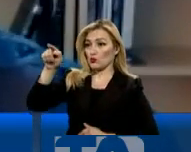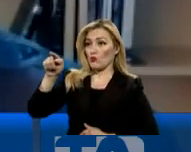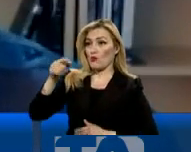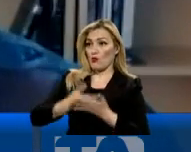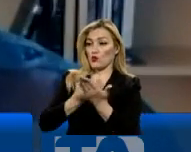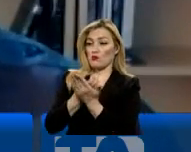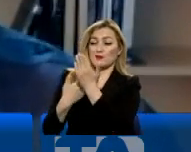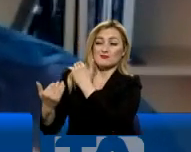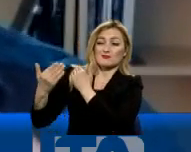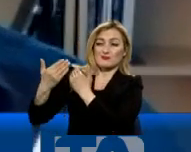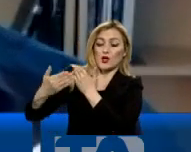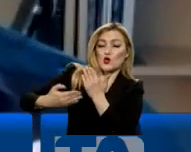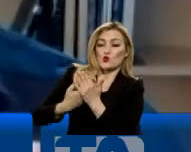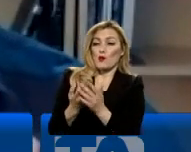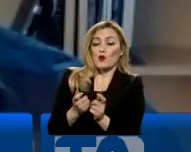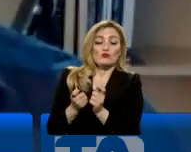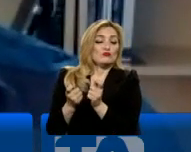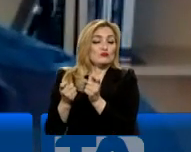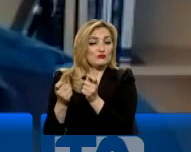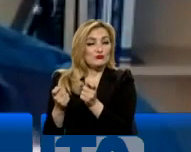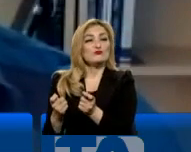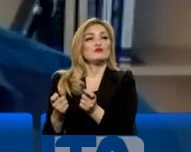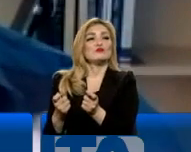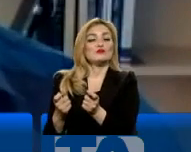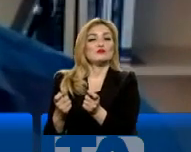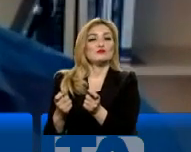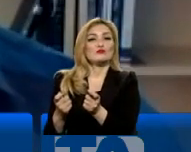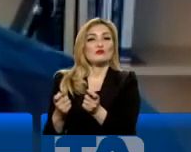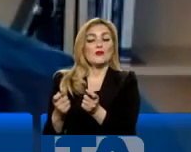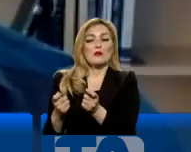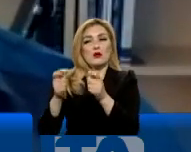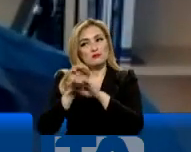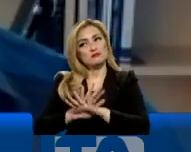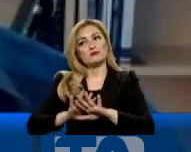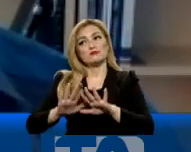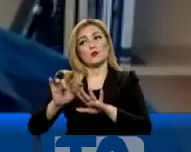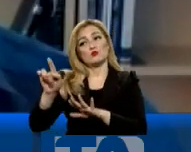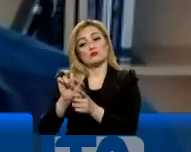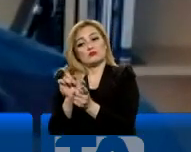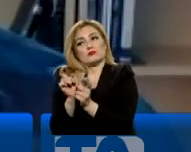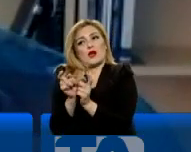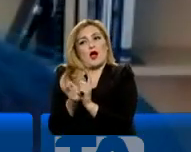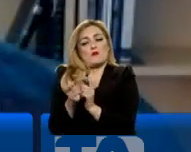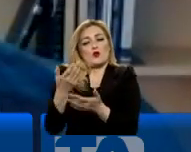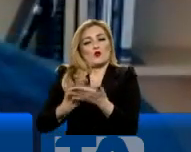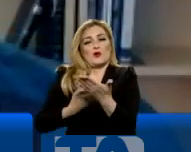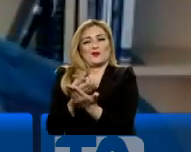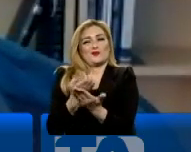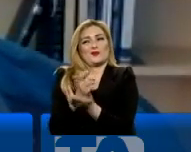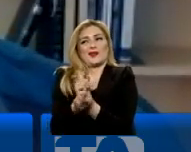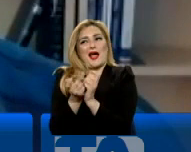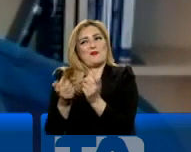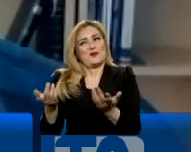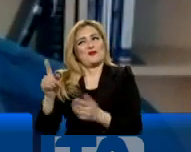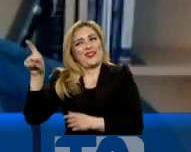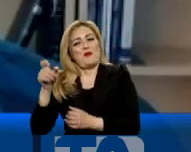bonos viejos y al recibir los nuevos, como un acto de cierre, cambia las condiciones de los bonos viejos. Entonces, no les